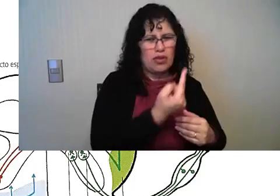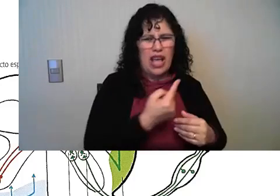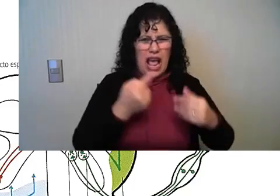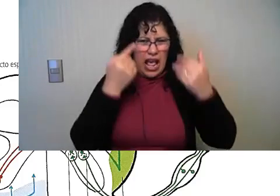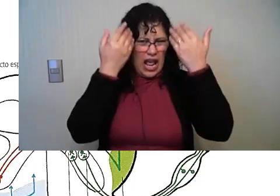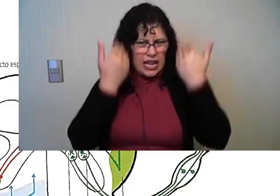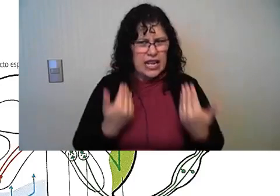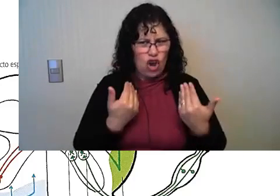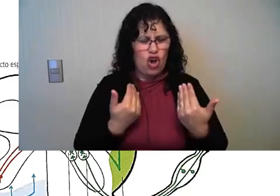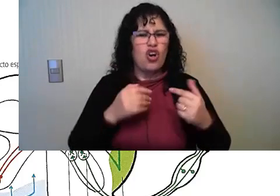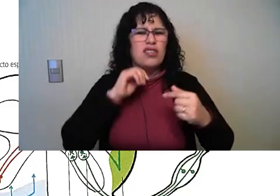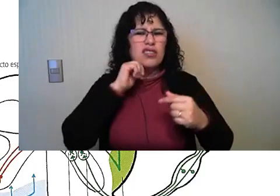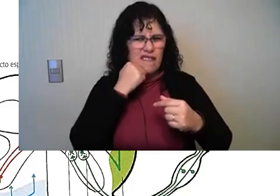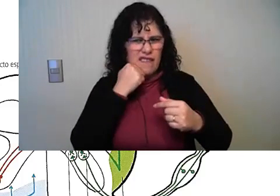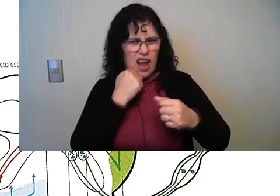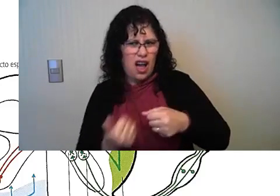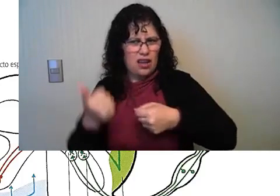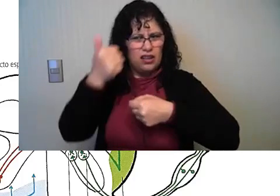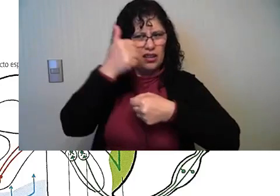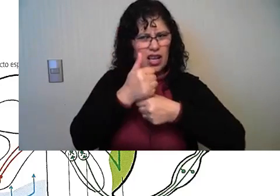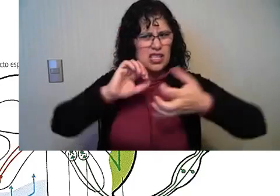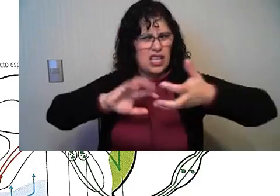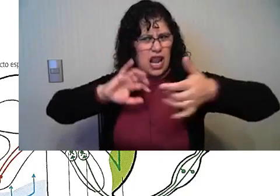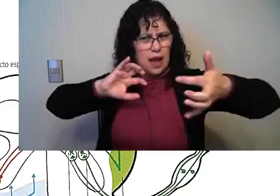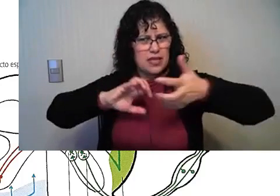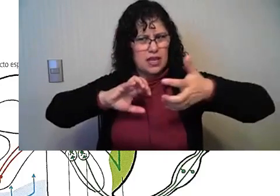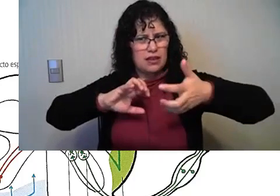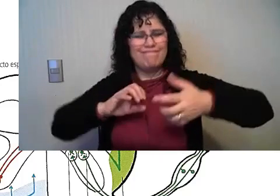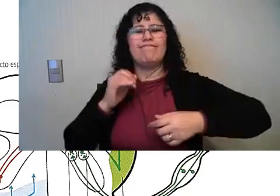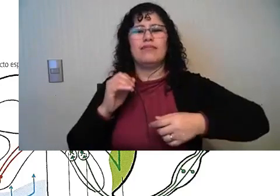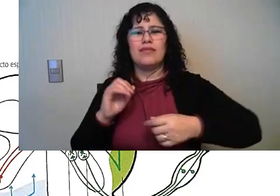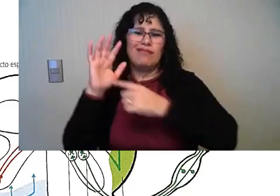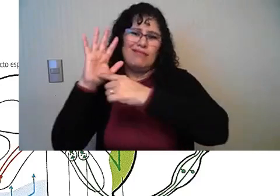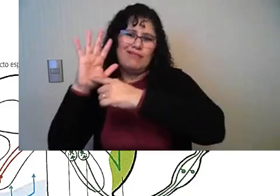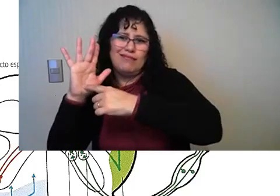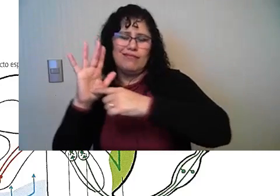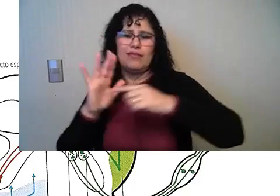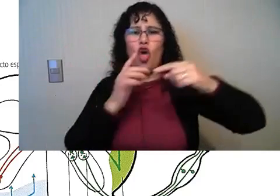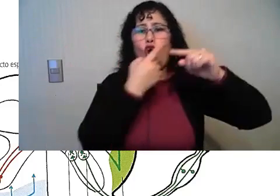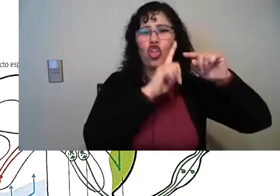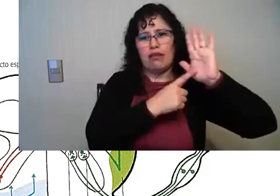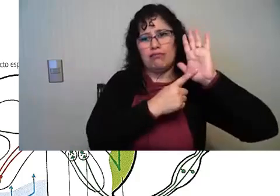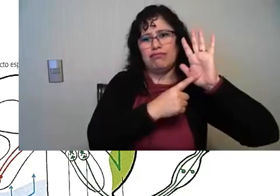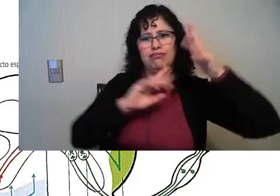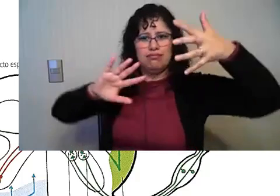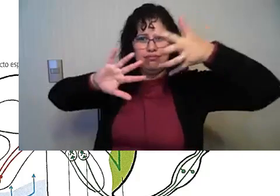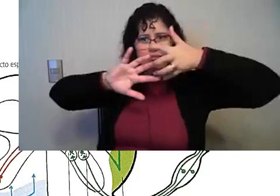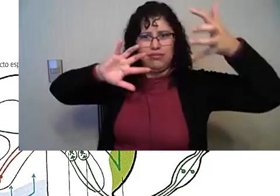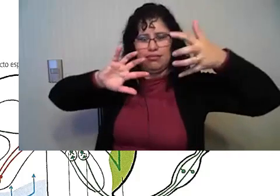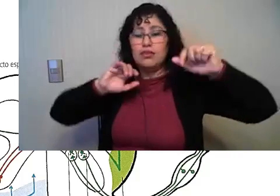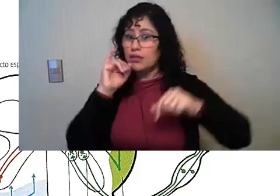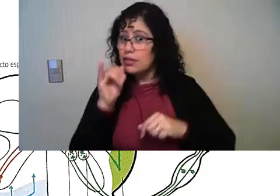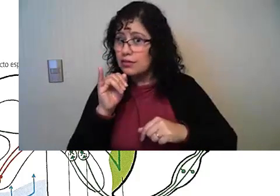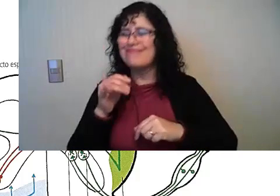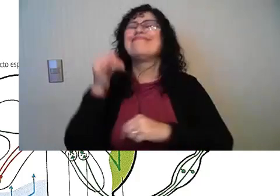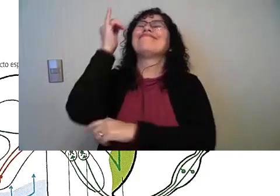sináptico. Ahora, el tracto es algo específico que sabemos que va del punto A al punto B.